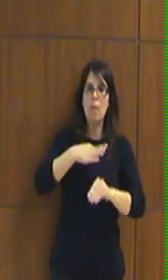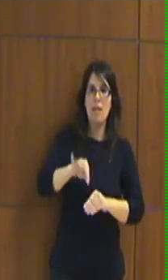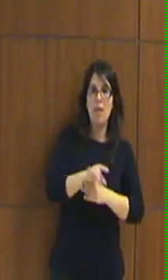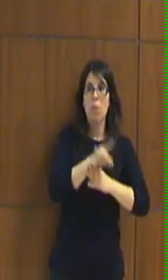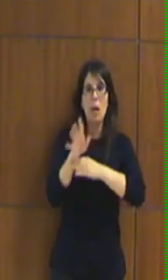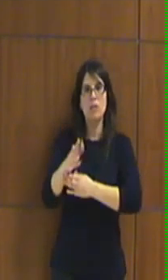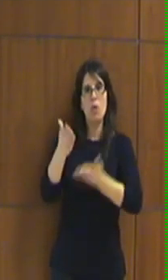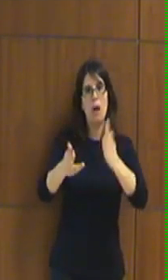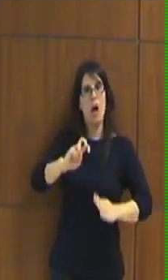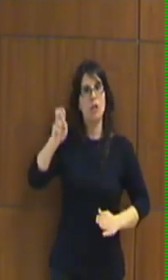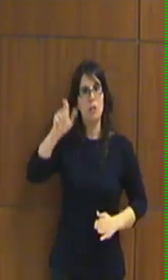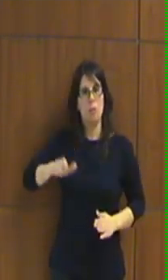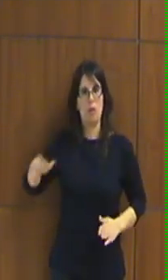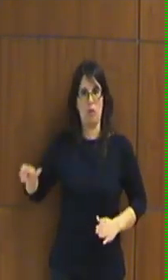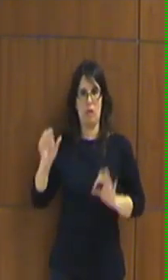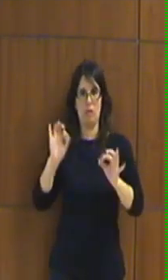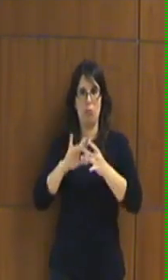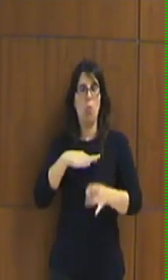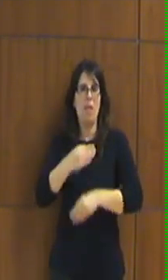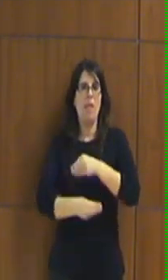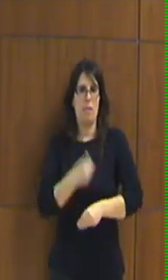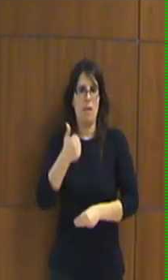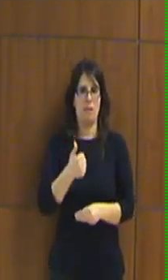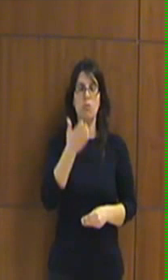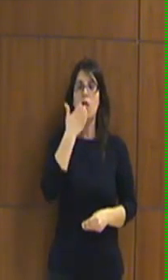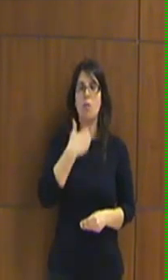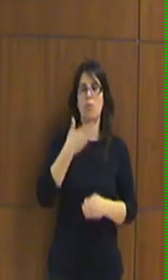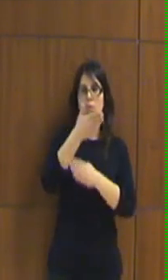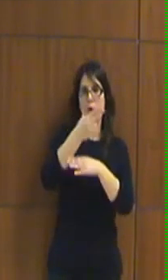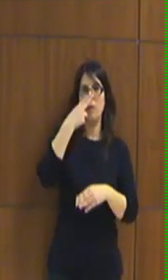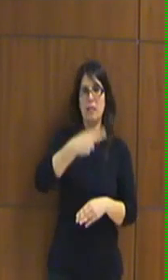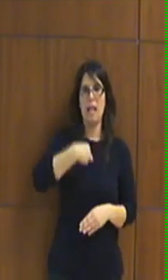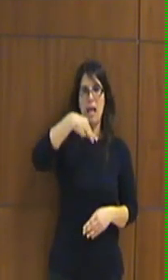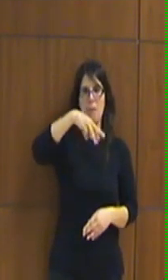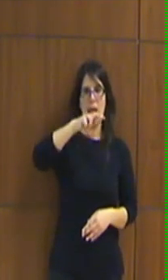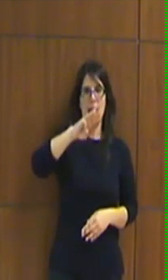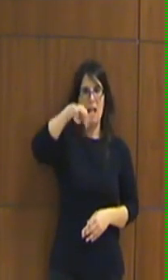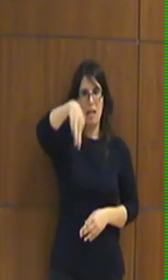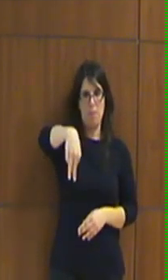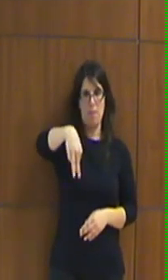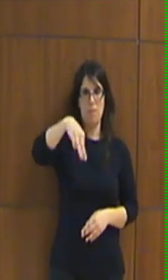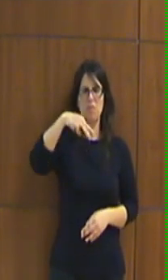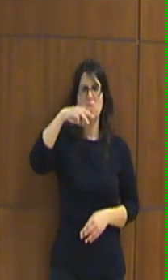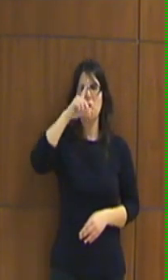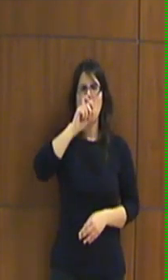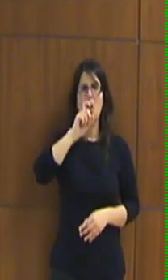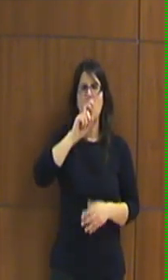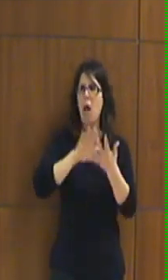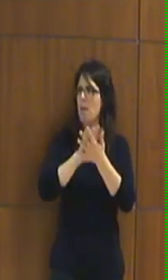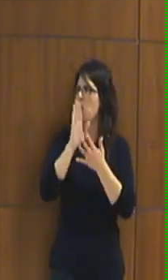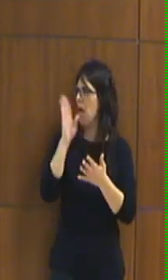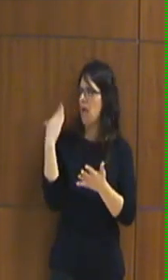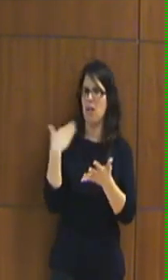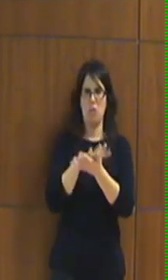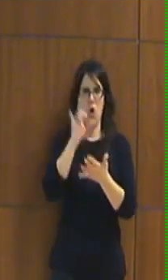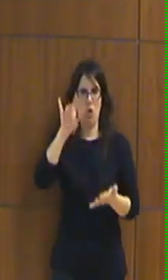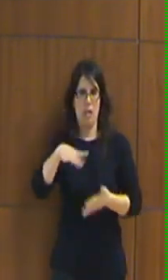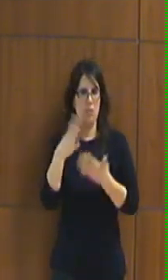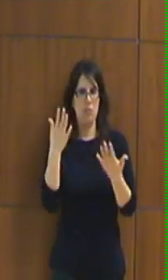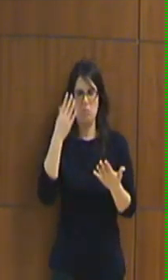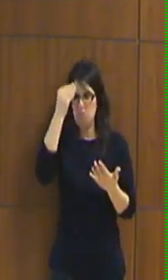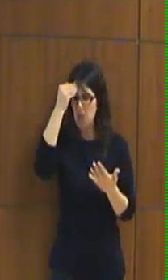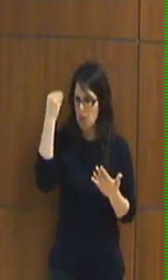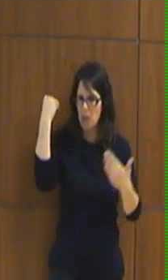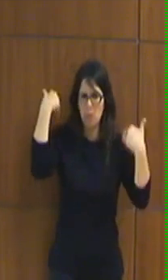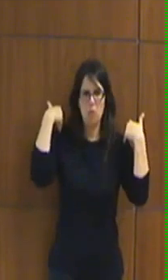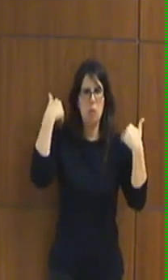¿no? Y, por ejemplo, en una visita que hicimos a MRM, pues comentándolo no recuerdo con quién lo estábamos comentando, creo que era el responsable de planta,